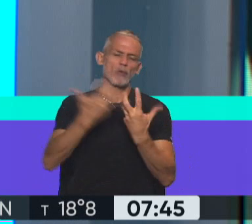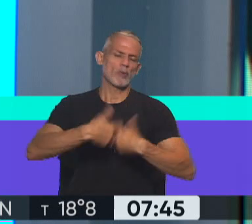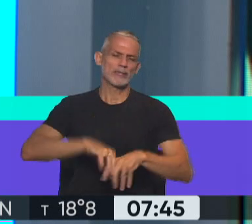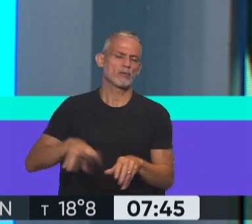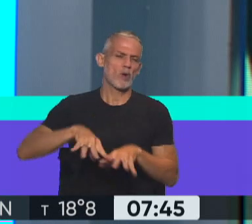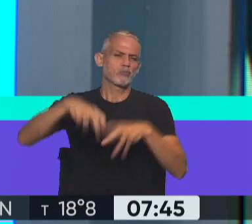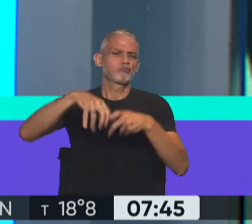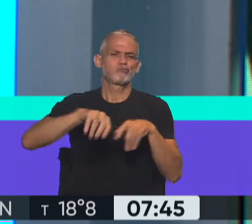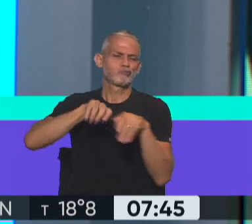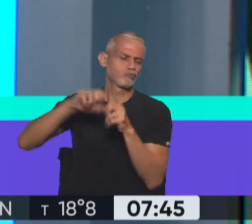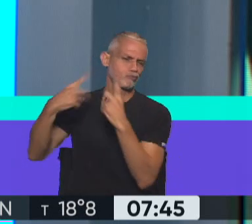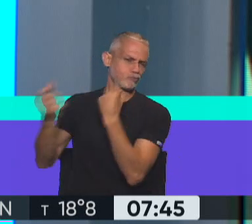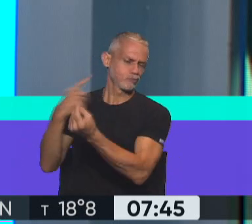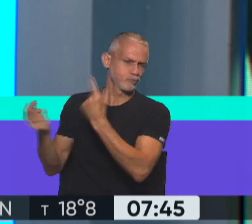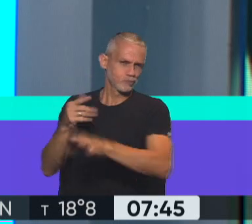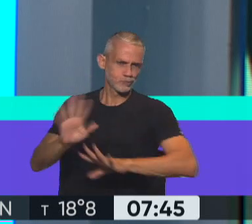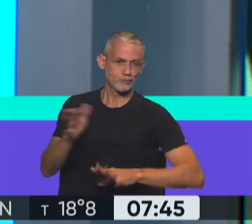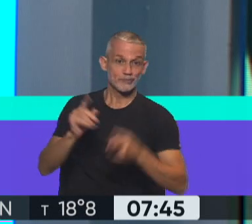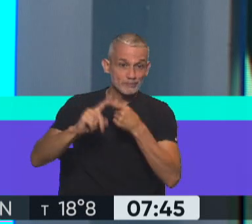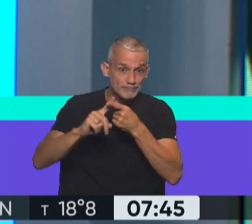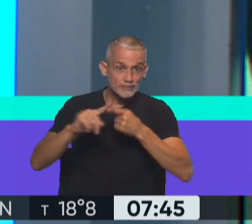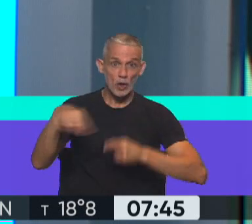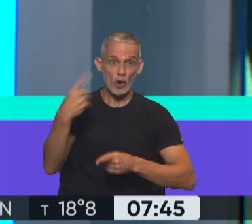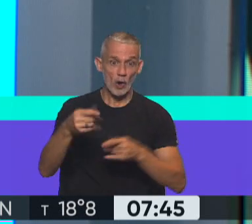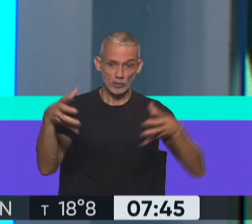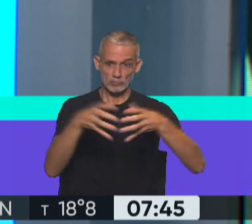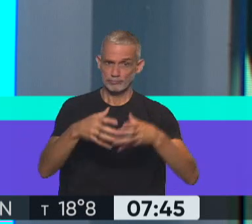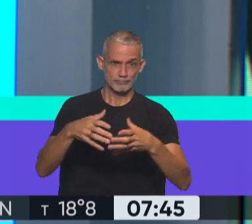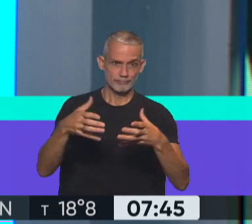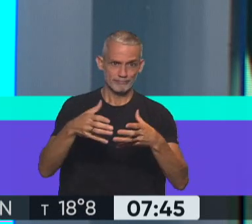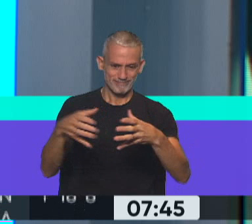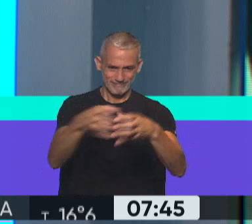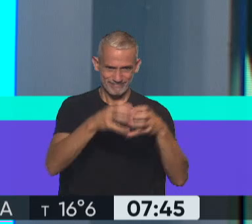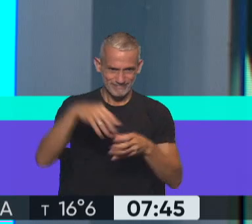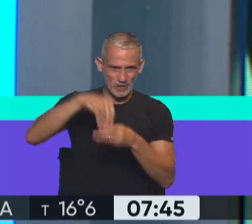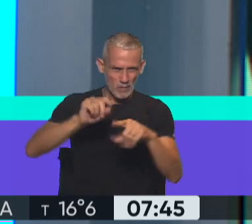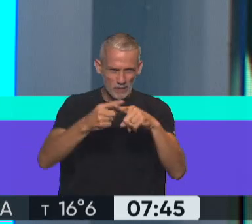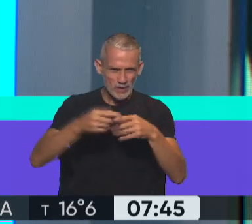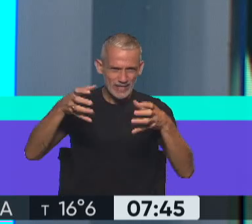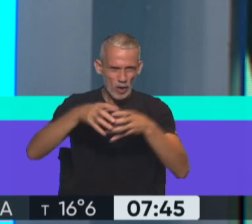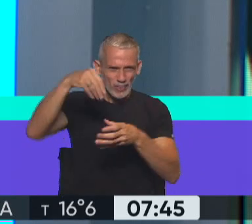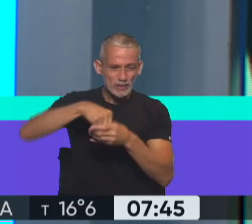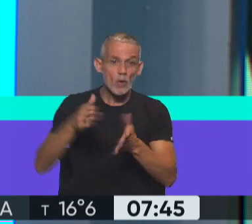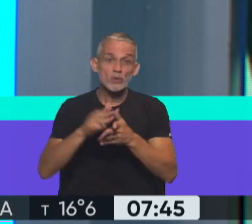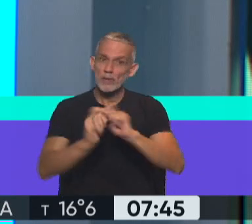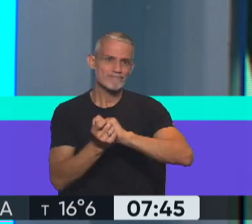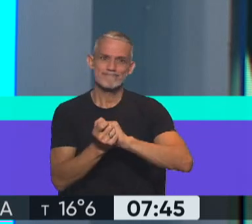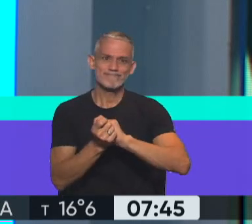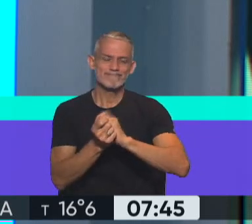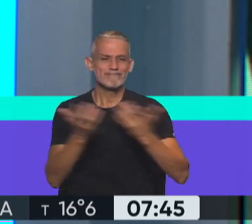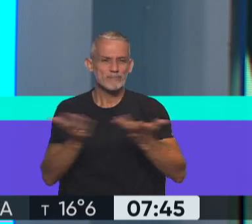una estrategia que no estaba acordada evidentemente con el resto de los partidos que integran Juntos por el Cambio, porque de